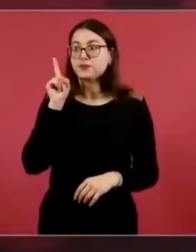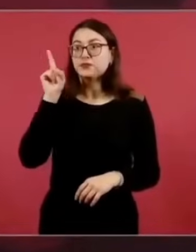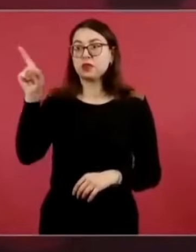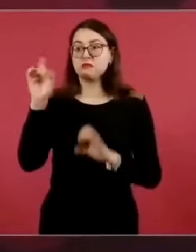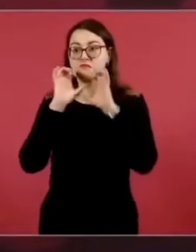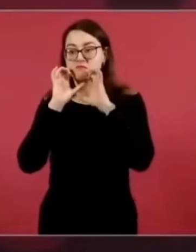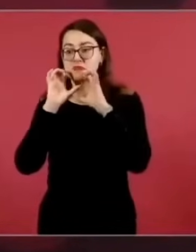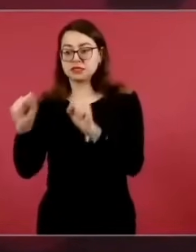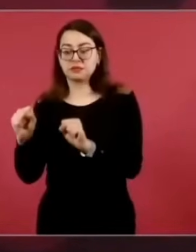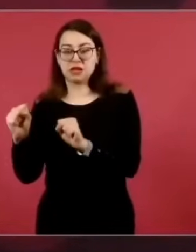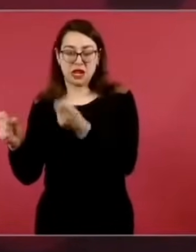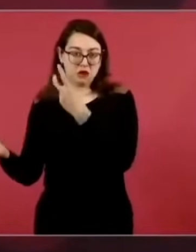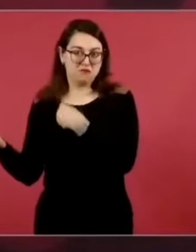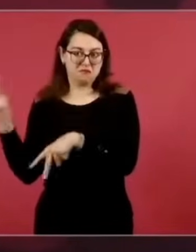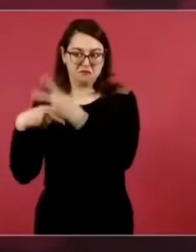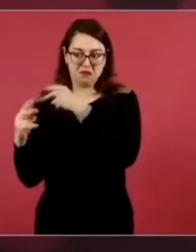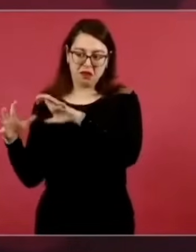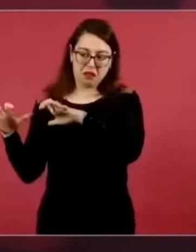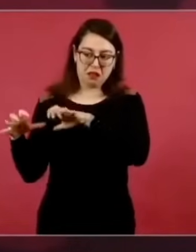a Maximiliano.